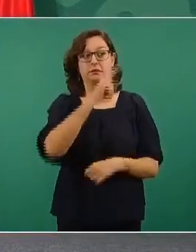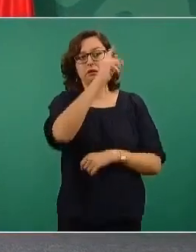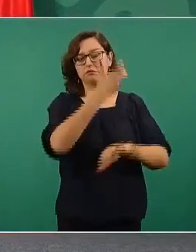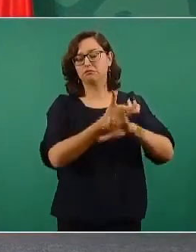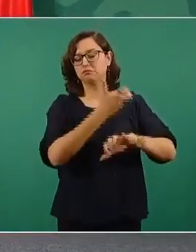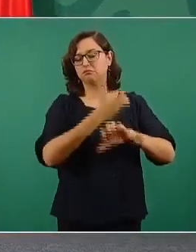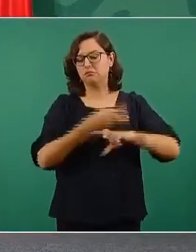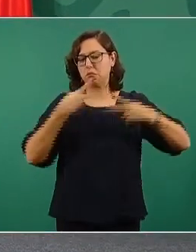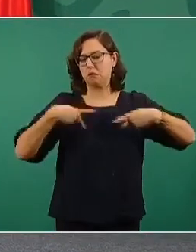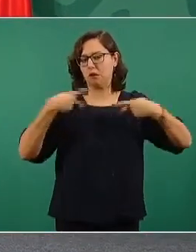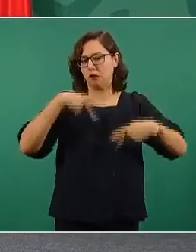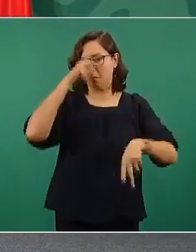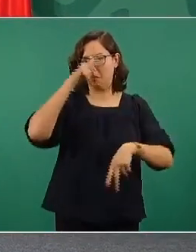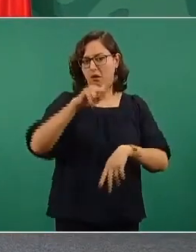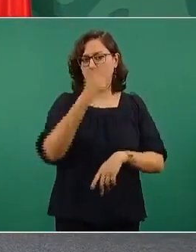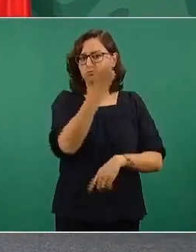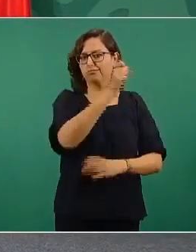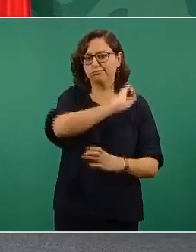nuestros paisanos.